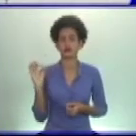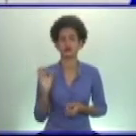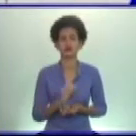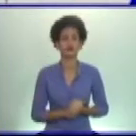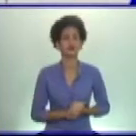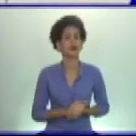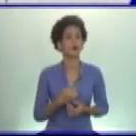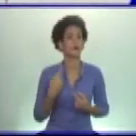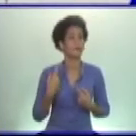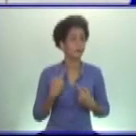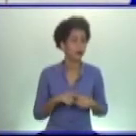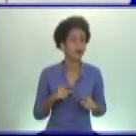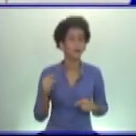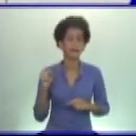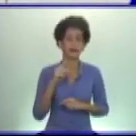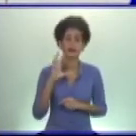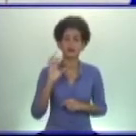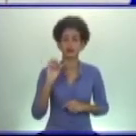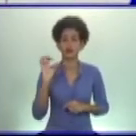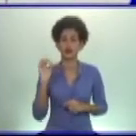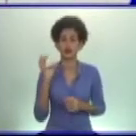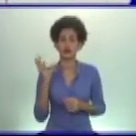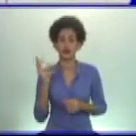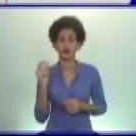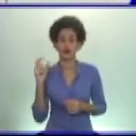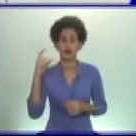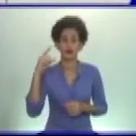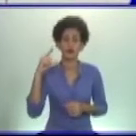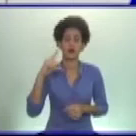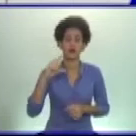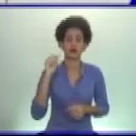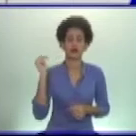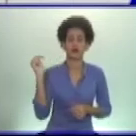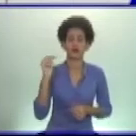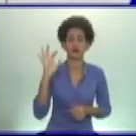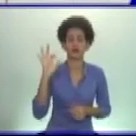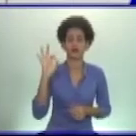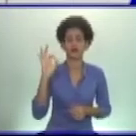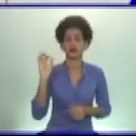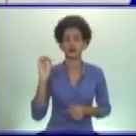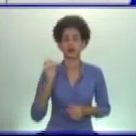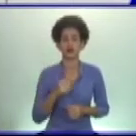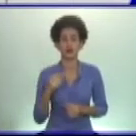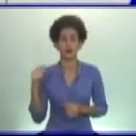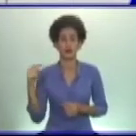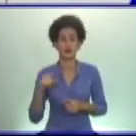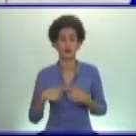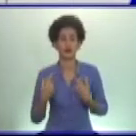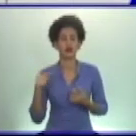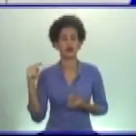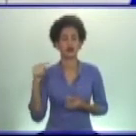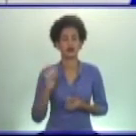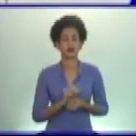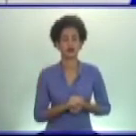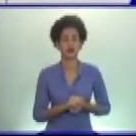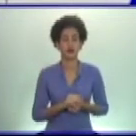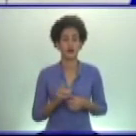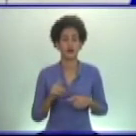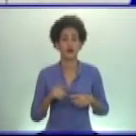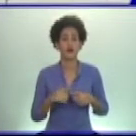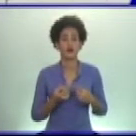100 es un número menor que menos 80 porque es negativo. Sin embargo, la imagen de menos 100 es